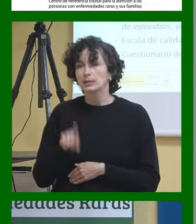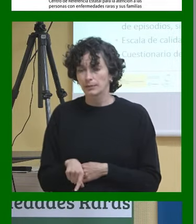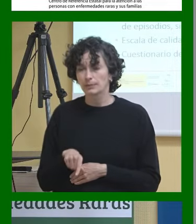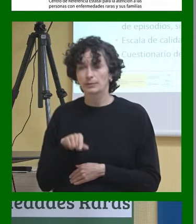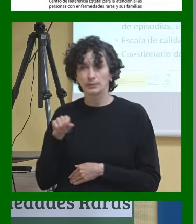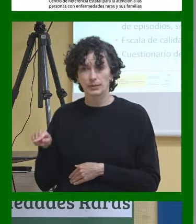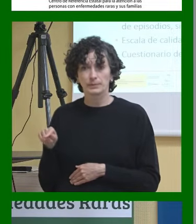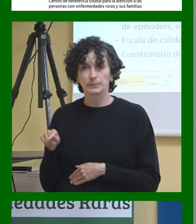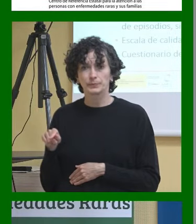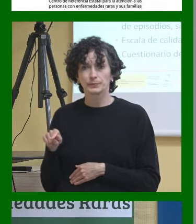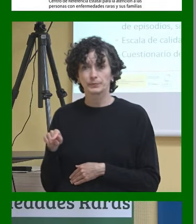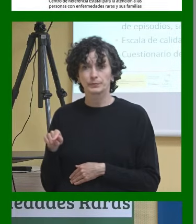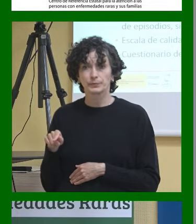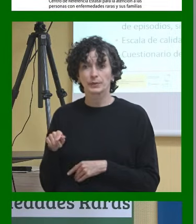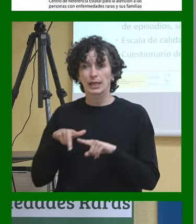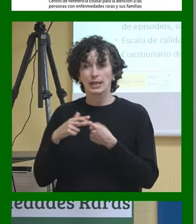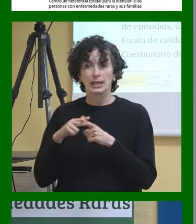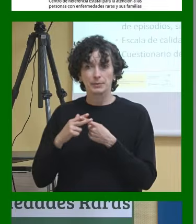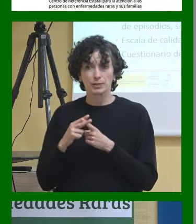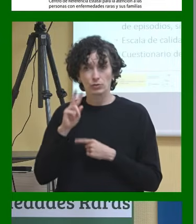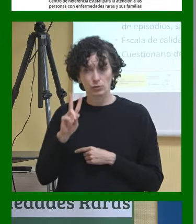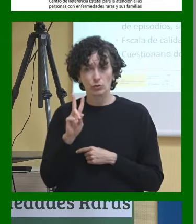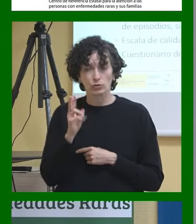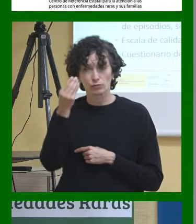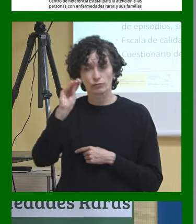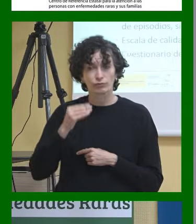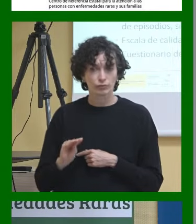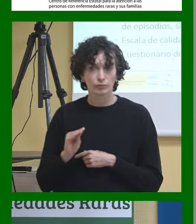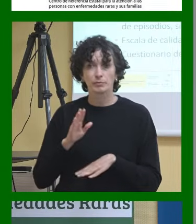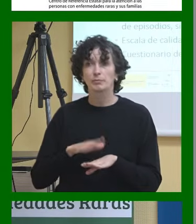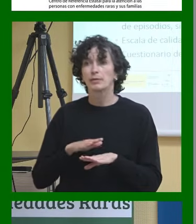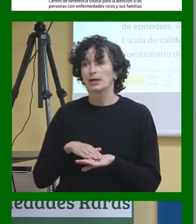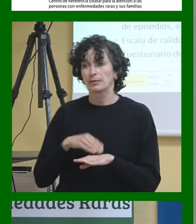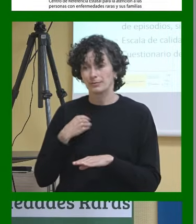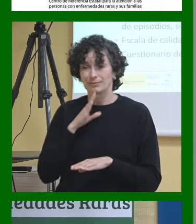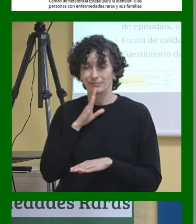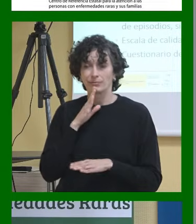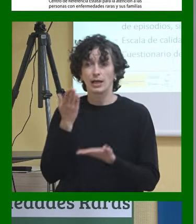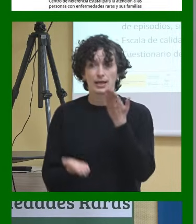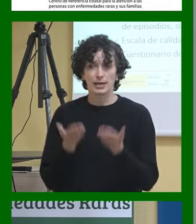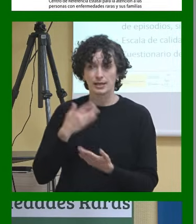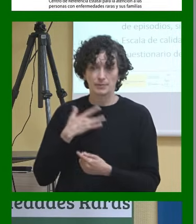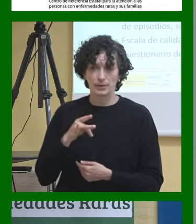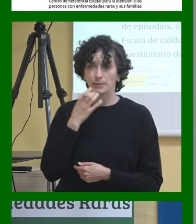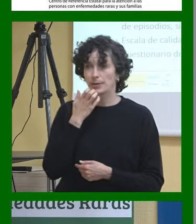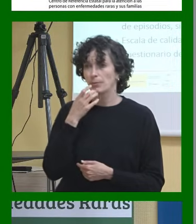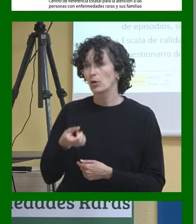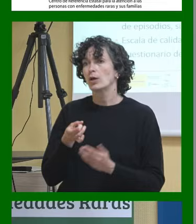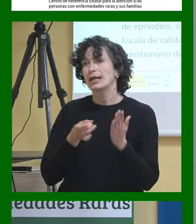incluimos 2 instrumentos validados para poder analizar lo que os comenté, ¿no? Por un lado, la calidad de